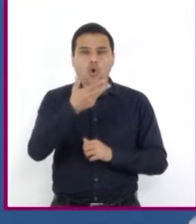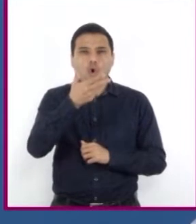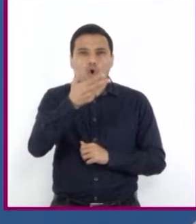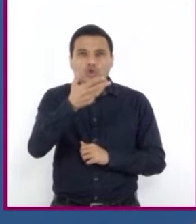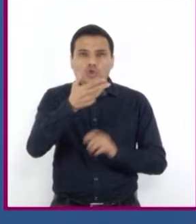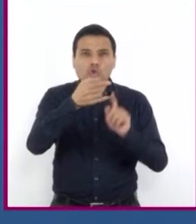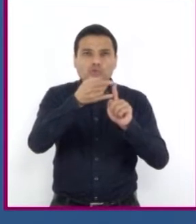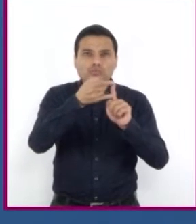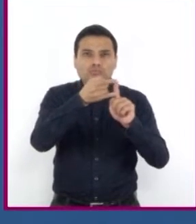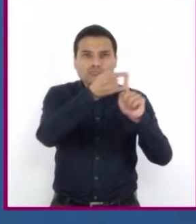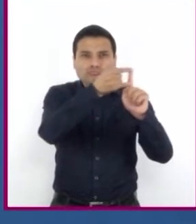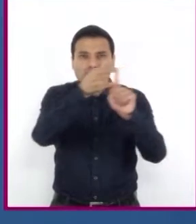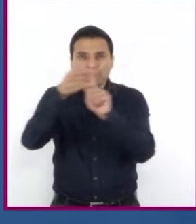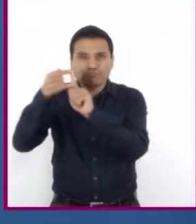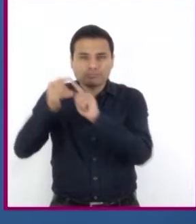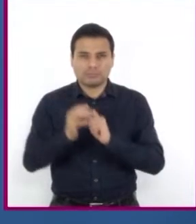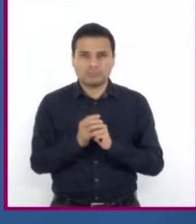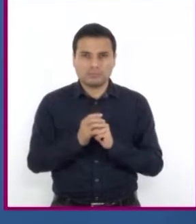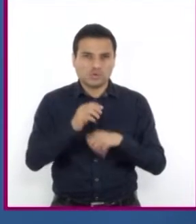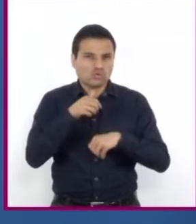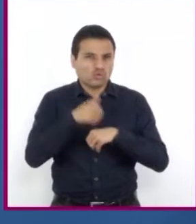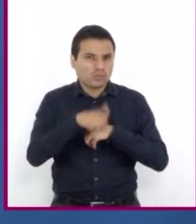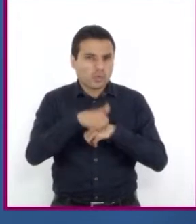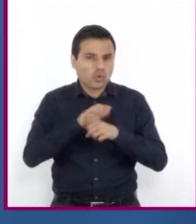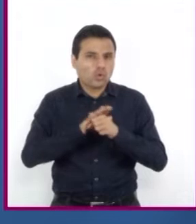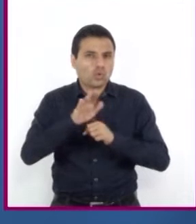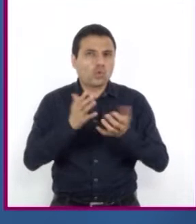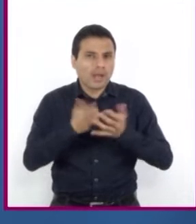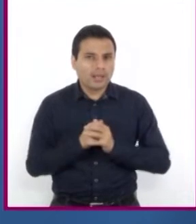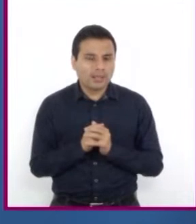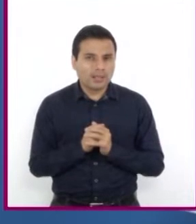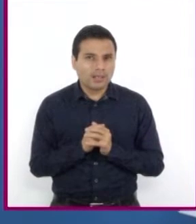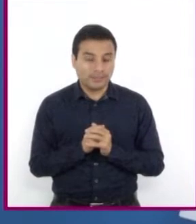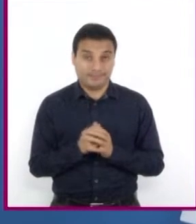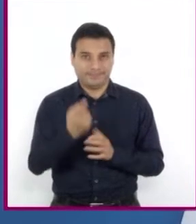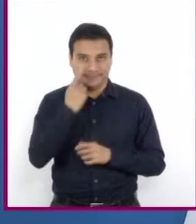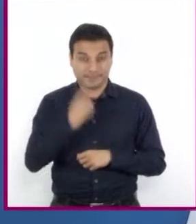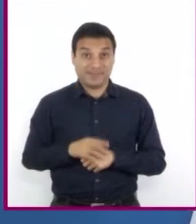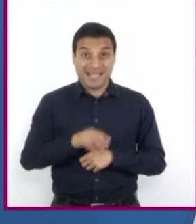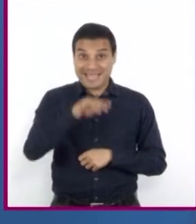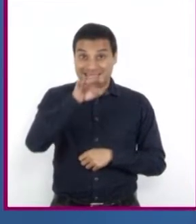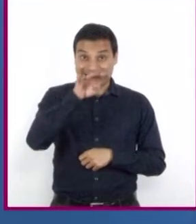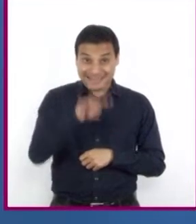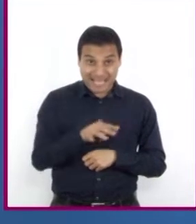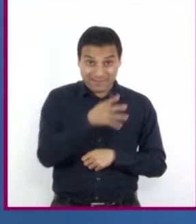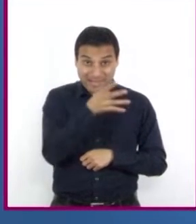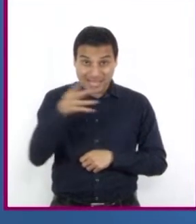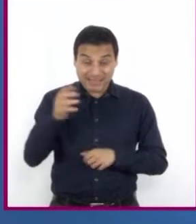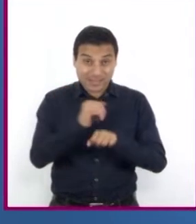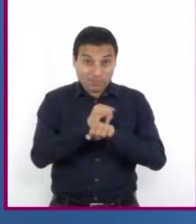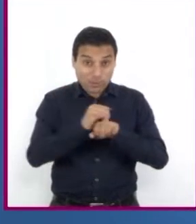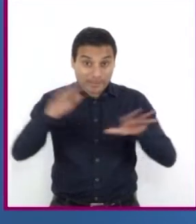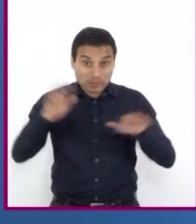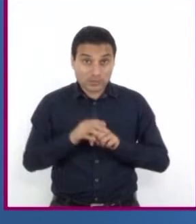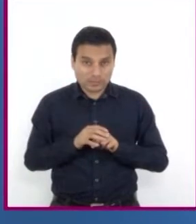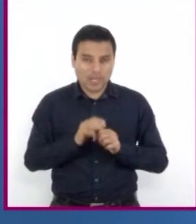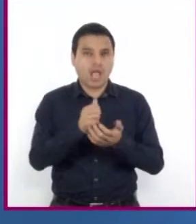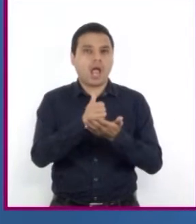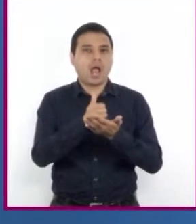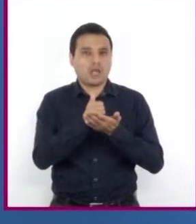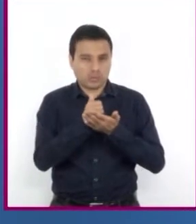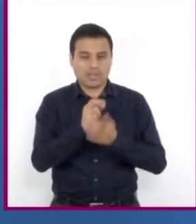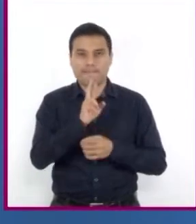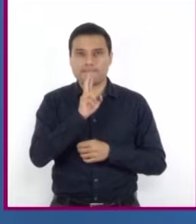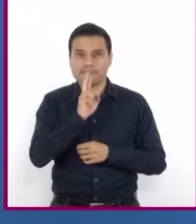lado. Sabemos que el registro tabular o tabla de datos nos es útil para organizar y comparar la